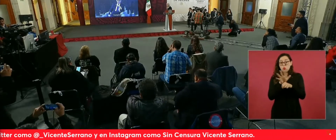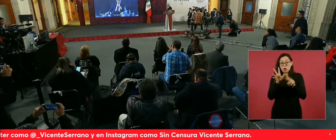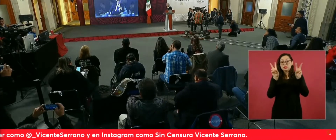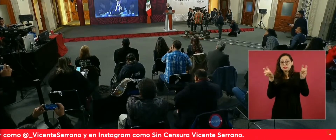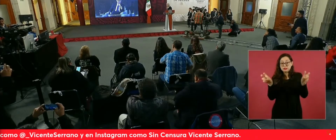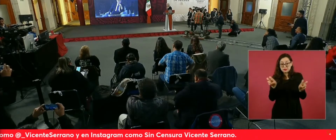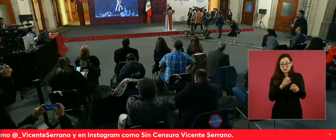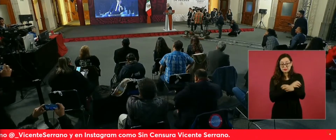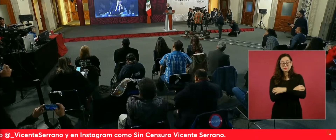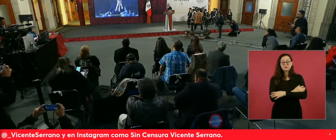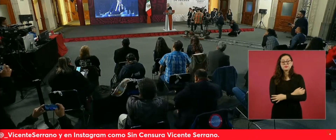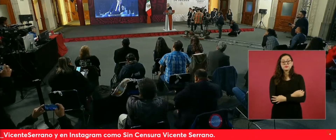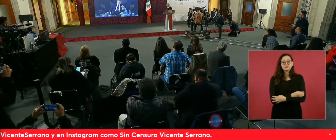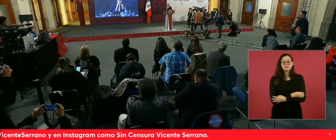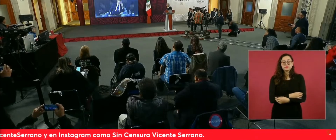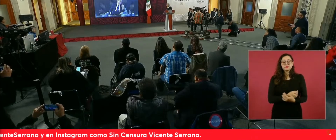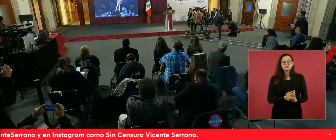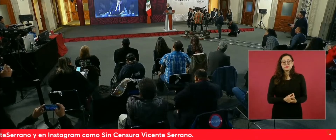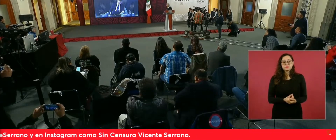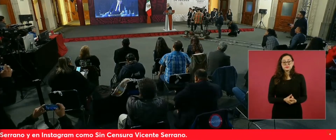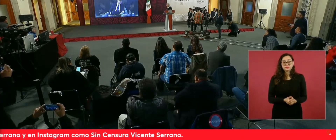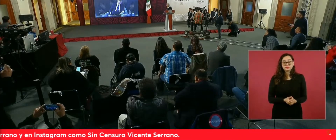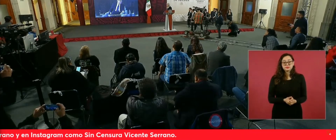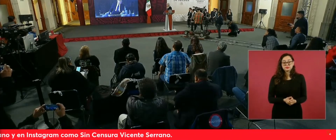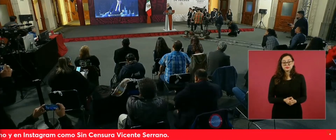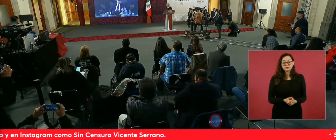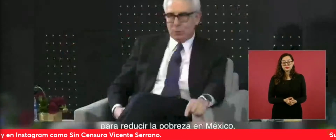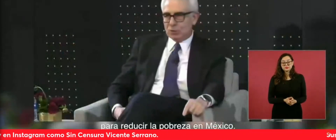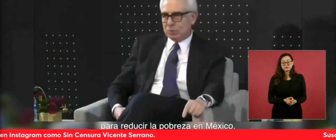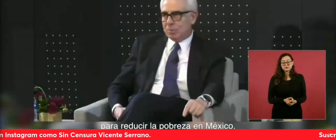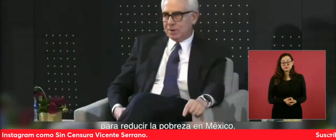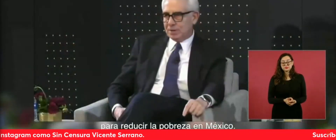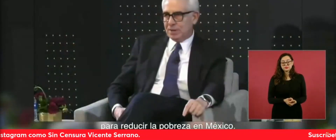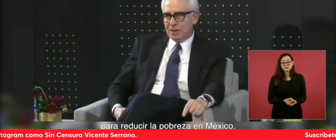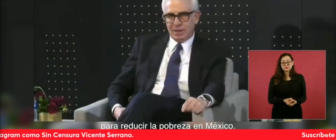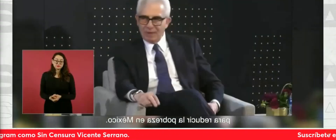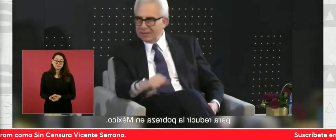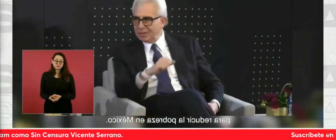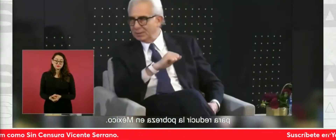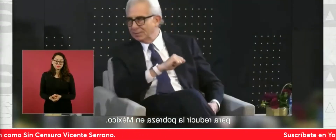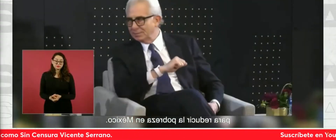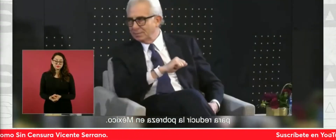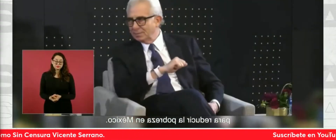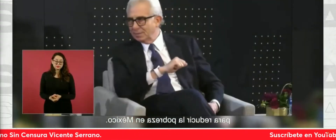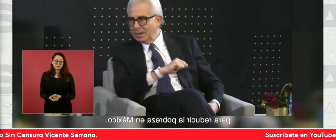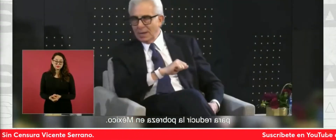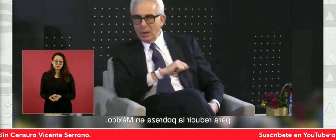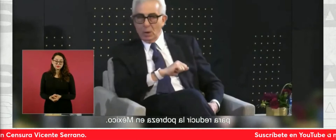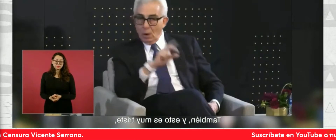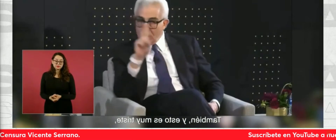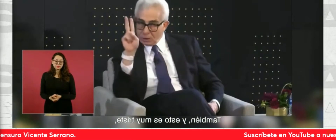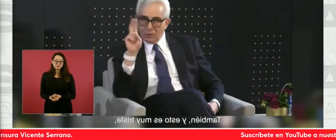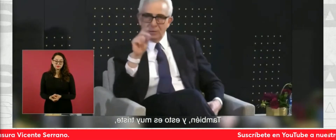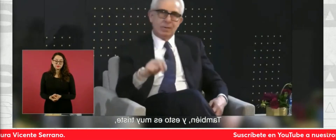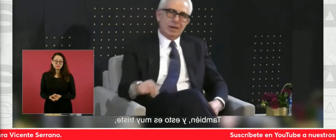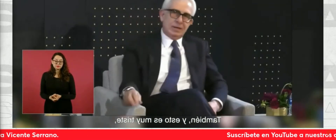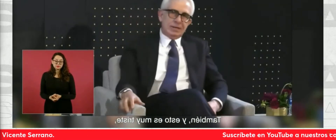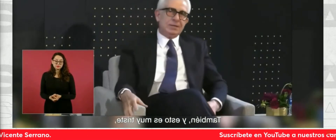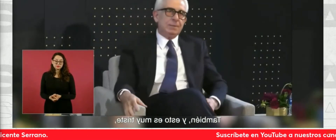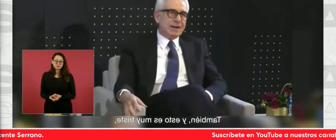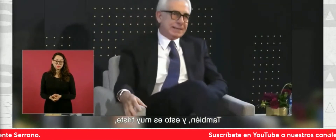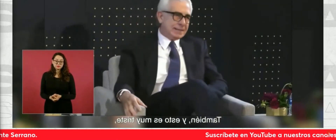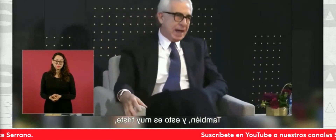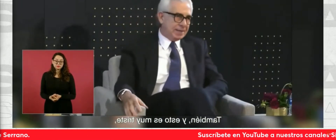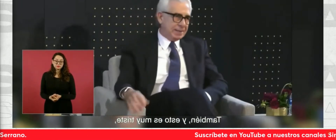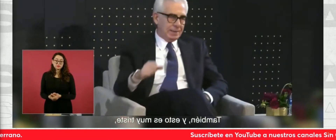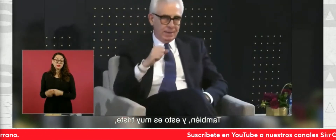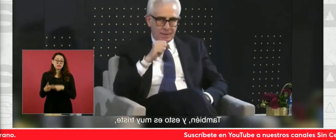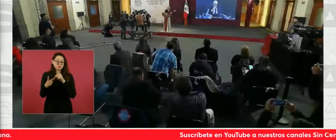es